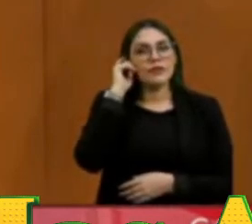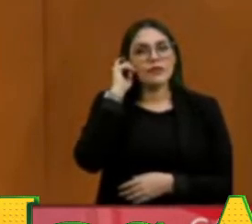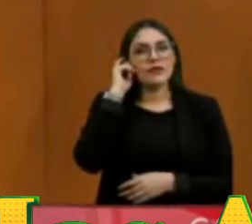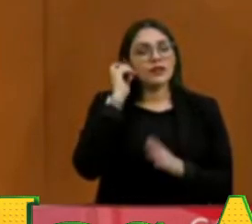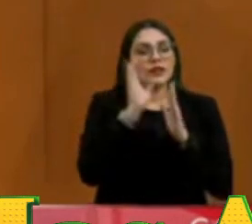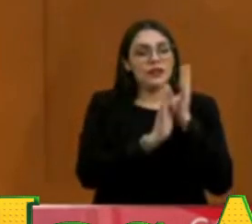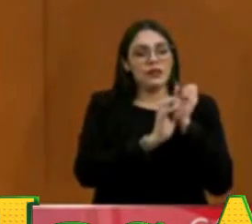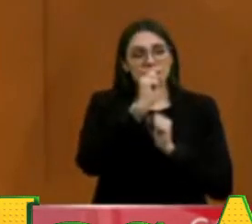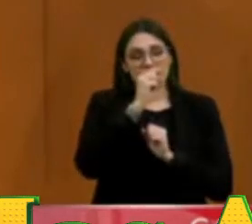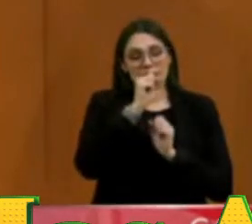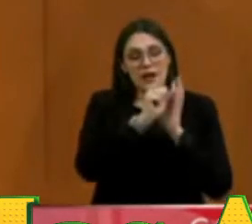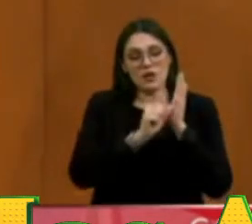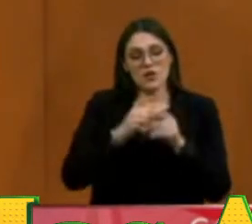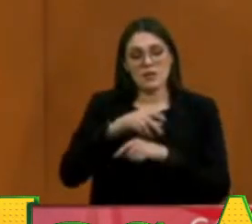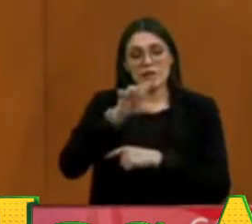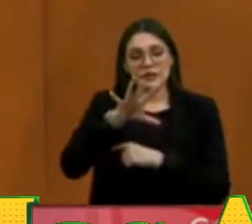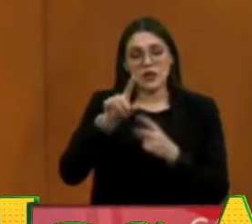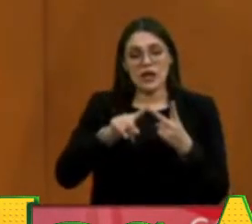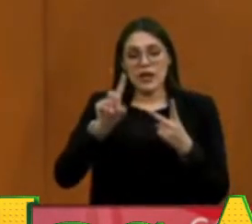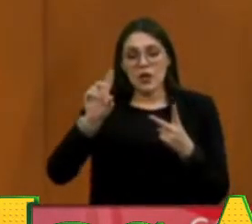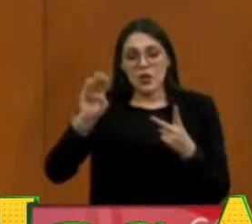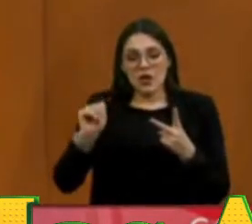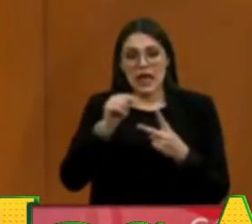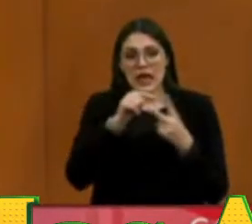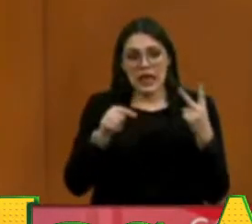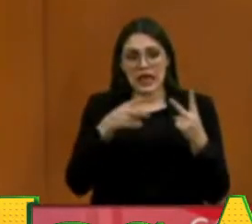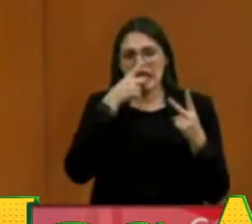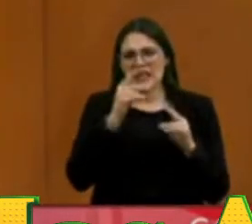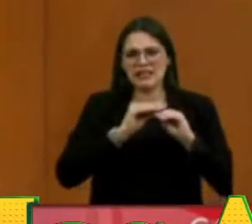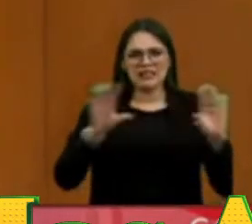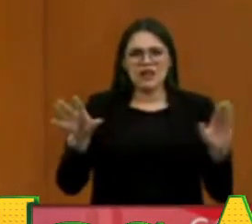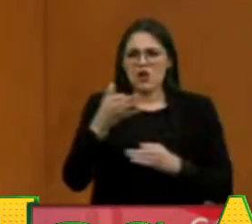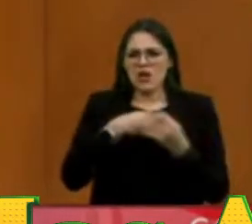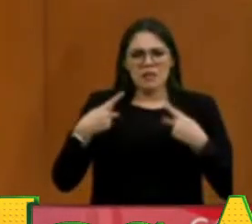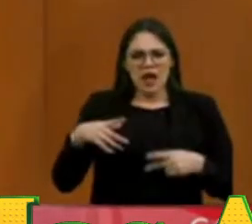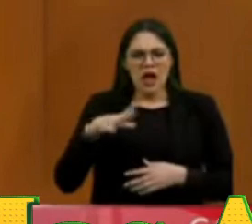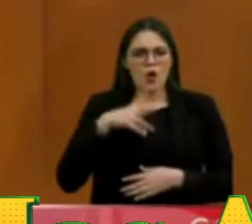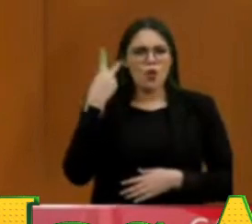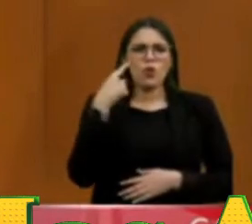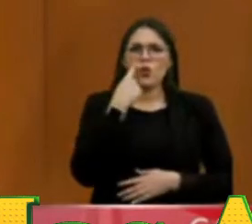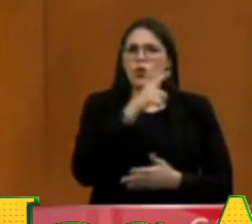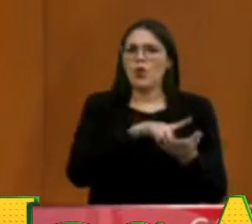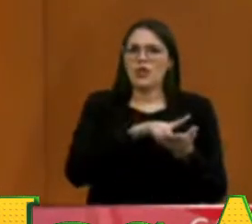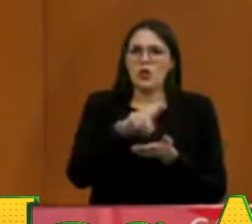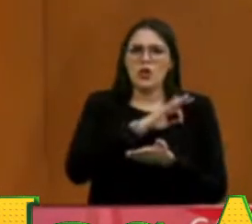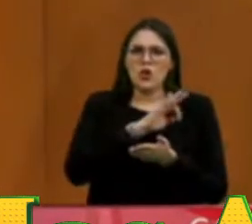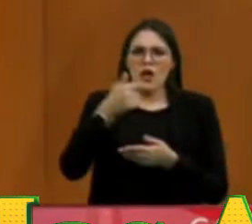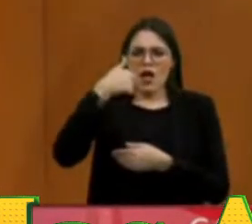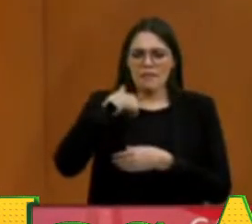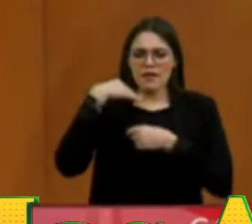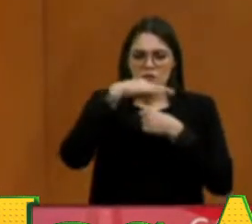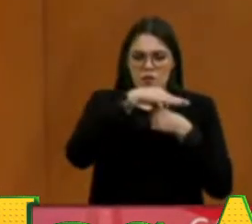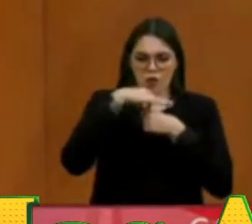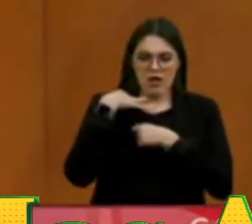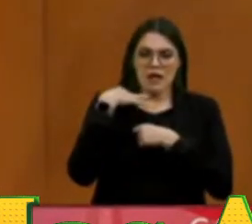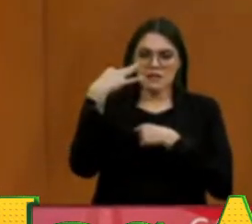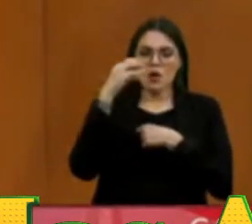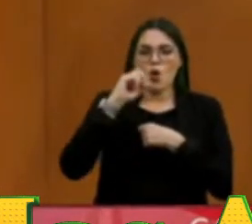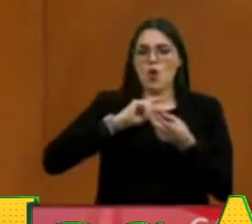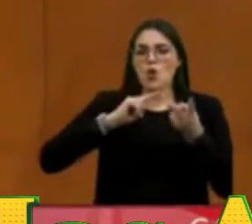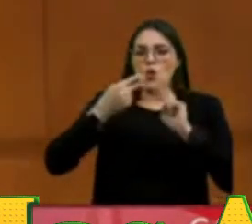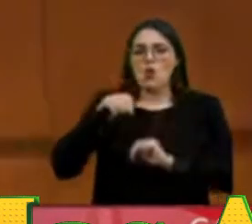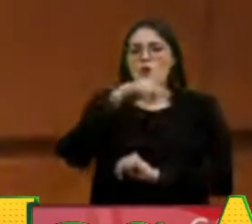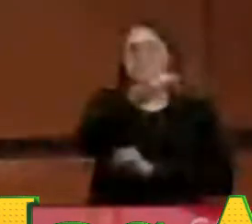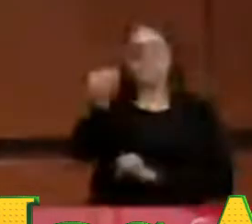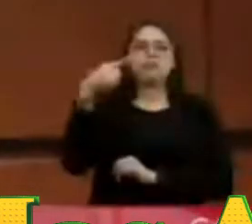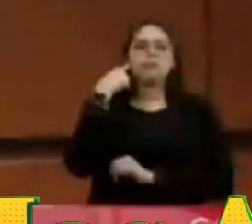39 establece claramente que todo ciudadano tiene derecho a votar y a ser votado y que todo poder dimana del pueblo. Es